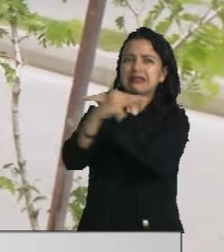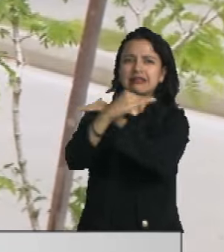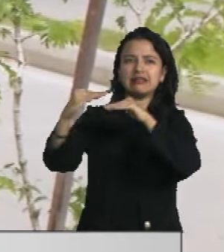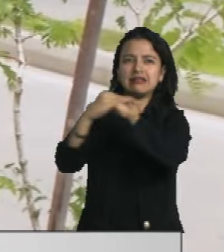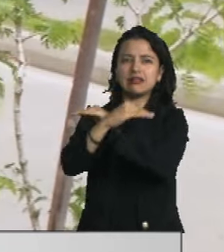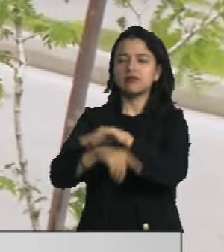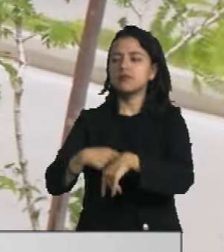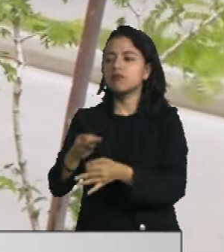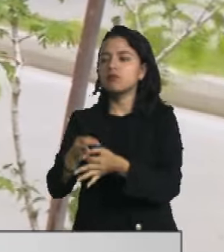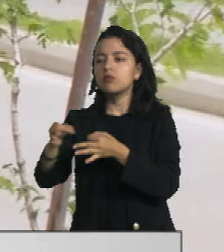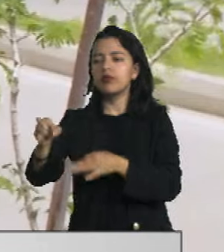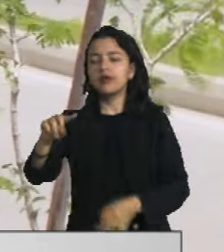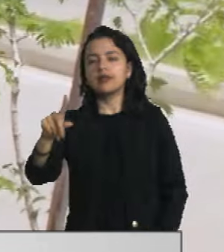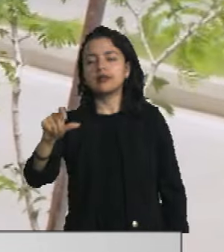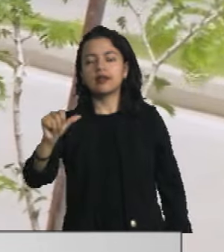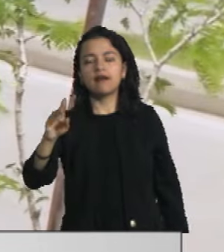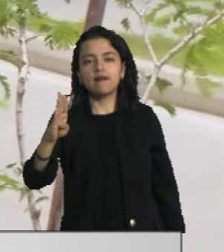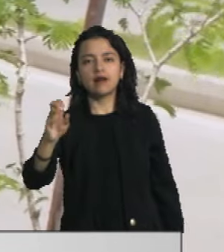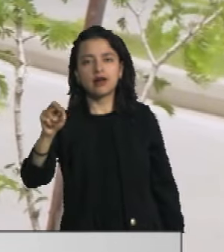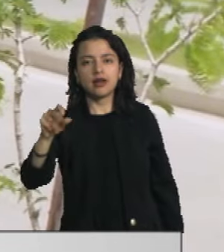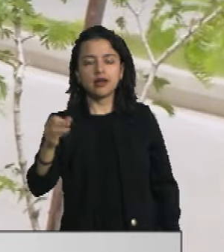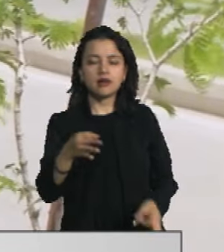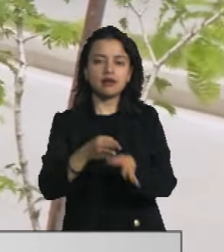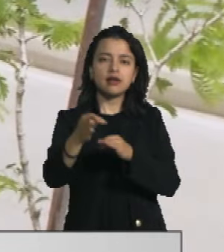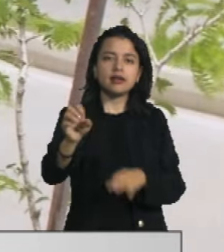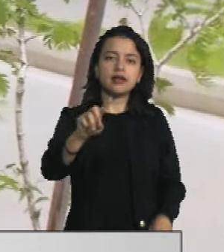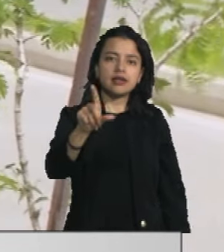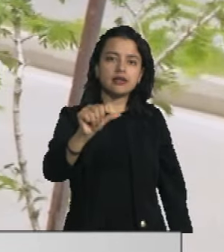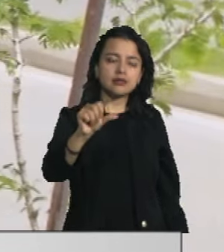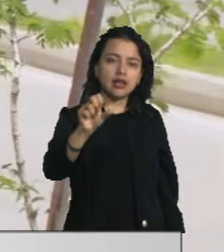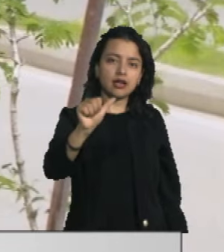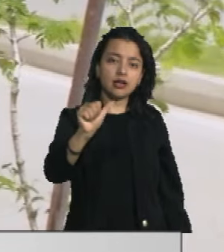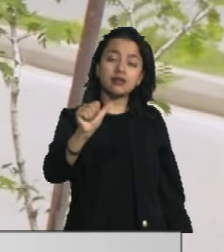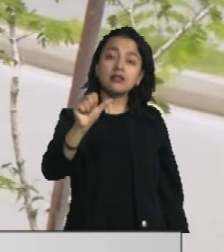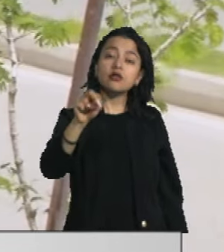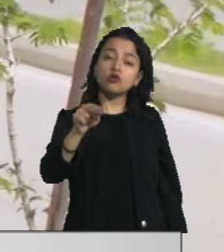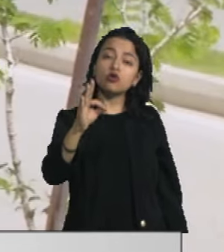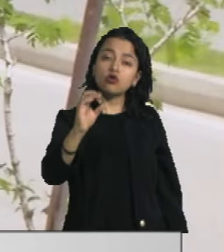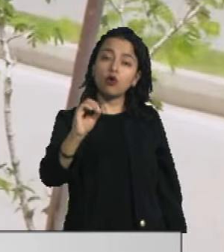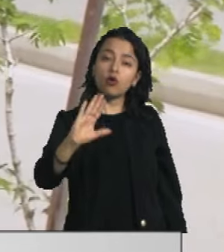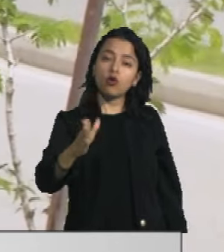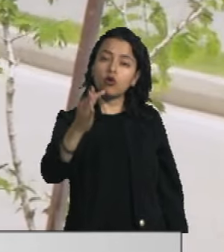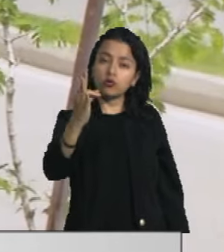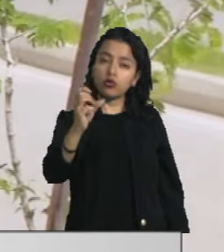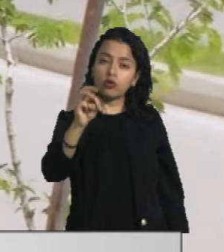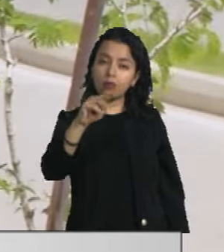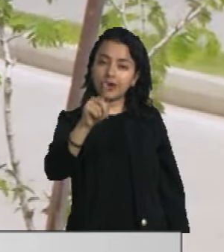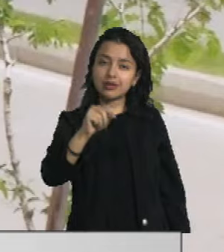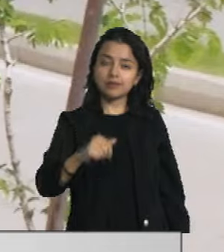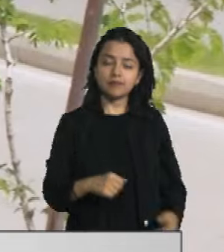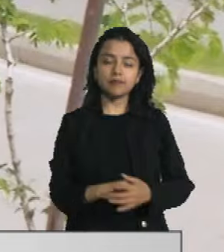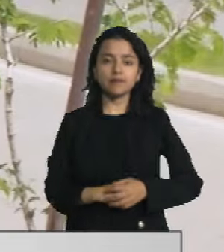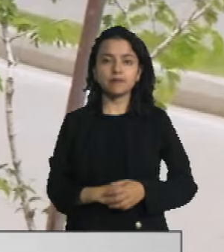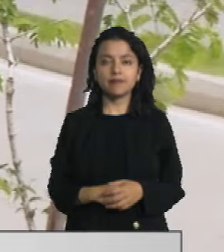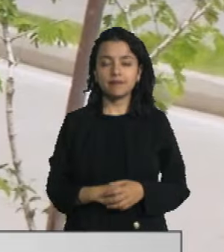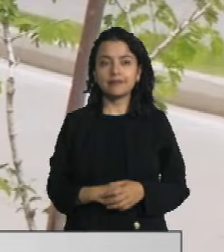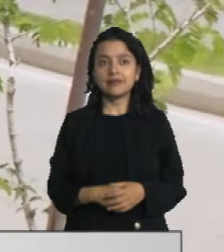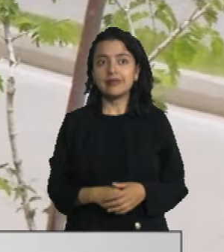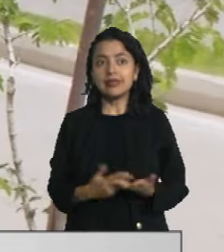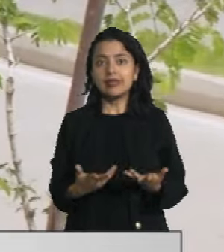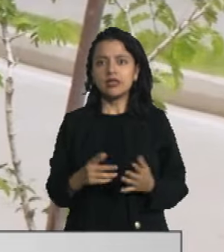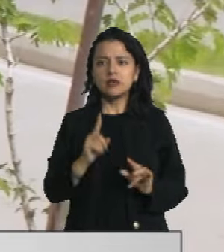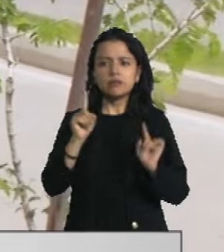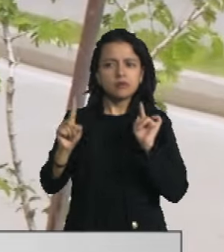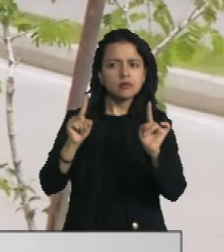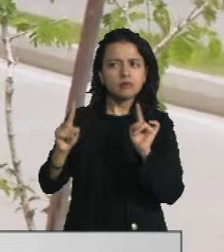los municipios de Sabana Grande y Santo Tomás. La policía dispuso de un operativo, se procedió a la inspección de la